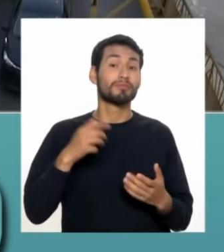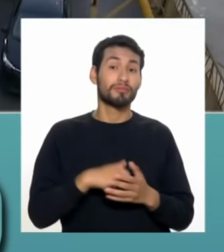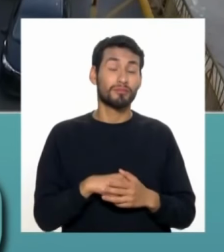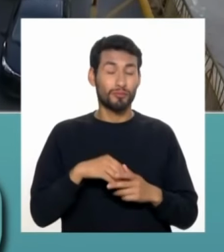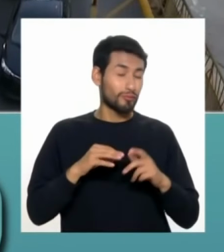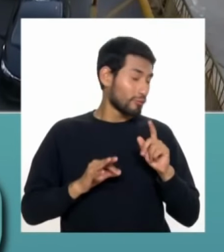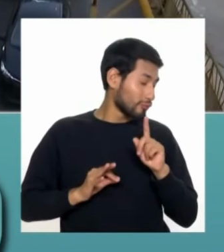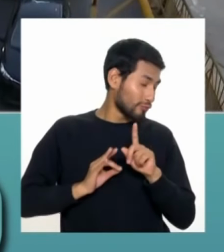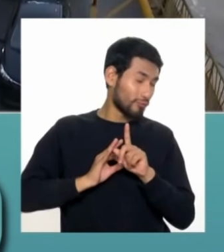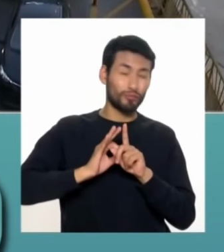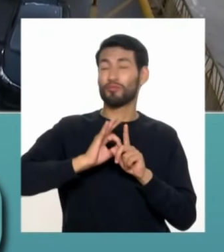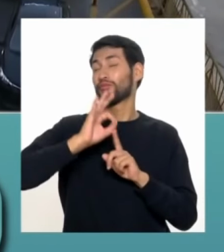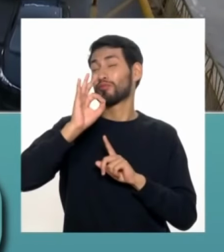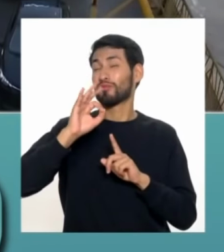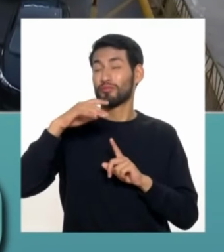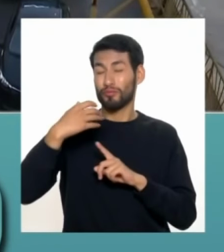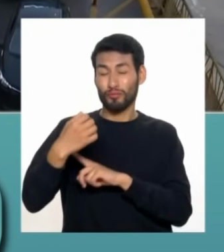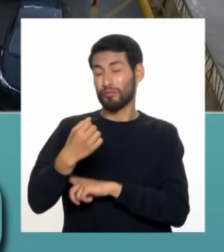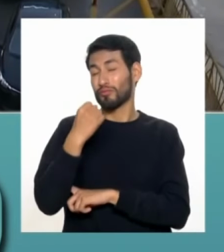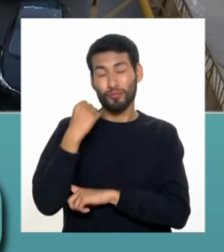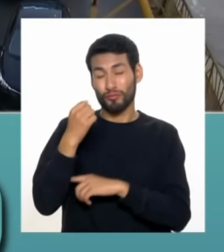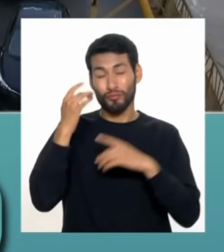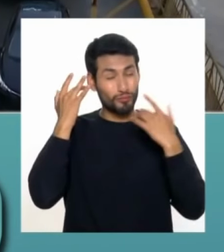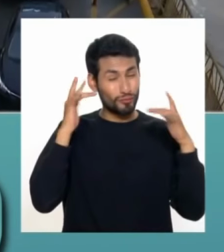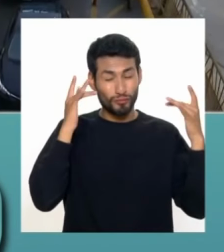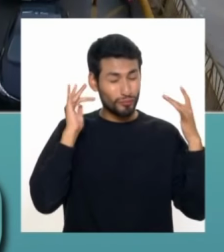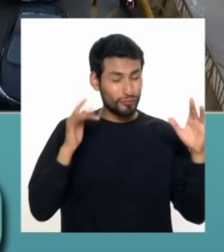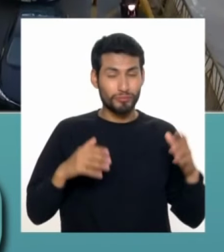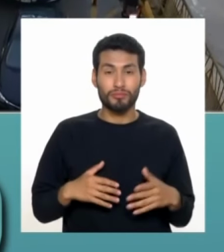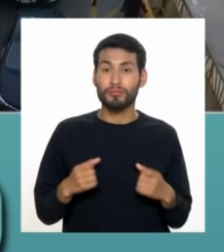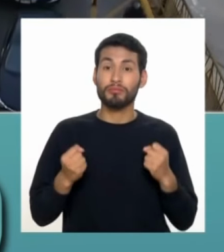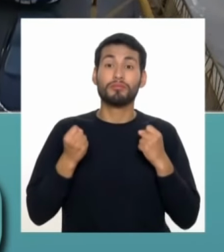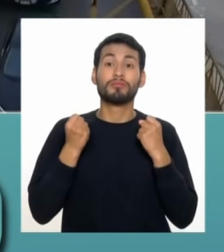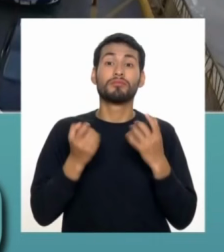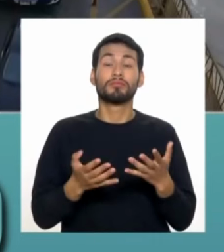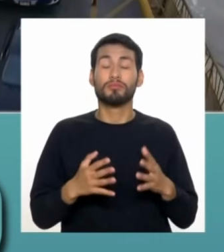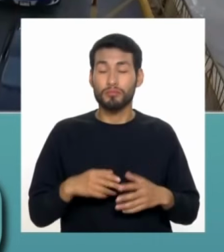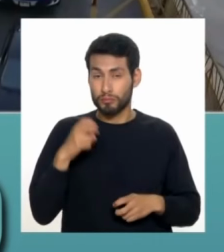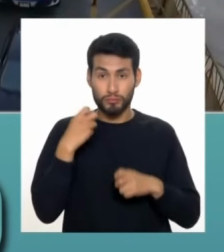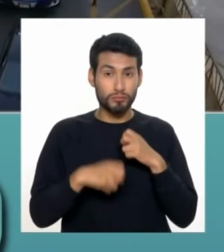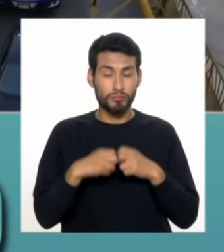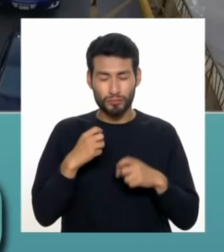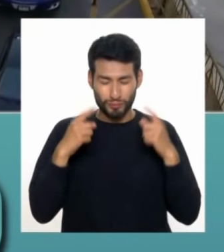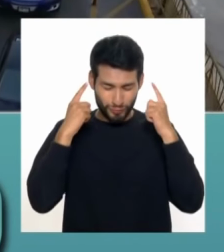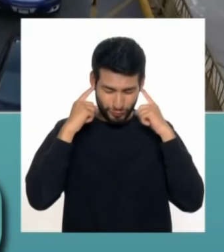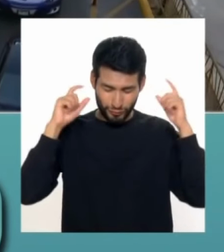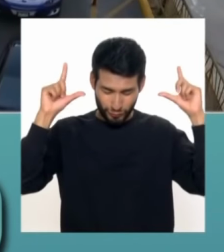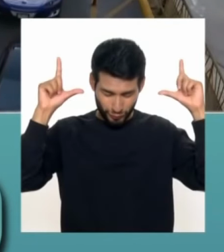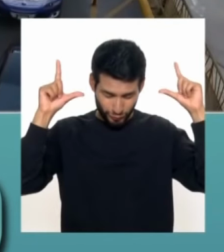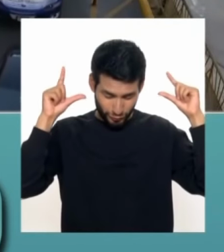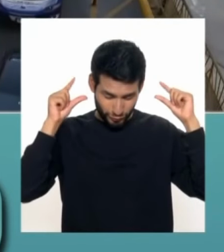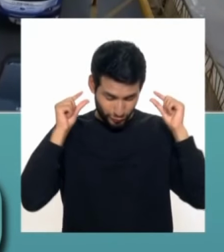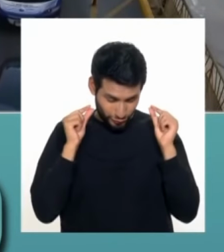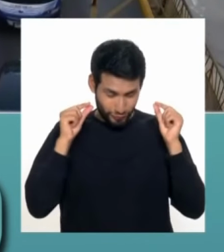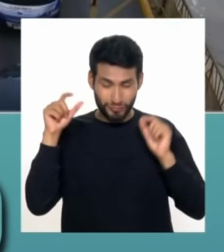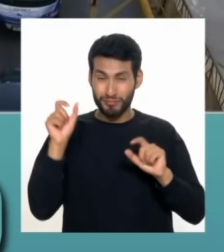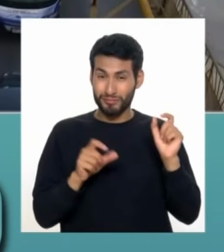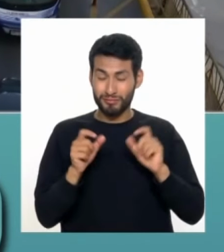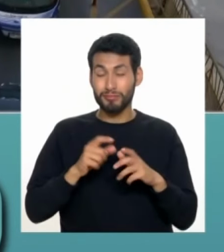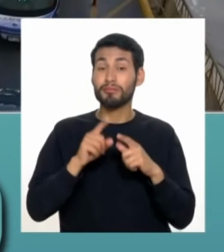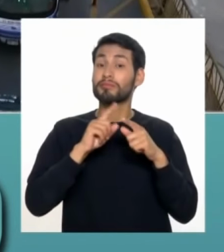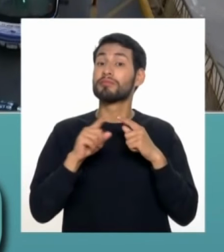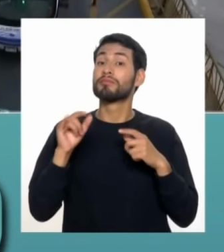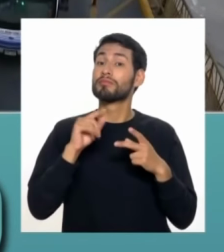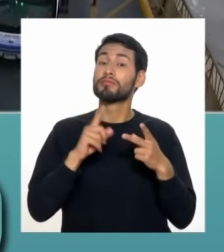niveles elevados y exposiciones altas, puedes tener problemas auditivos sobre las personas, pero